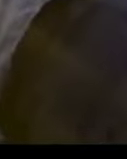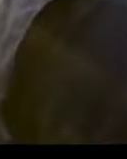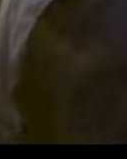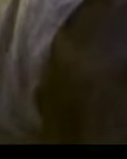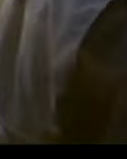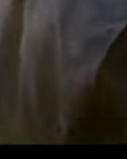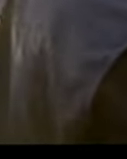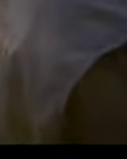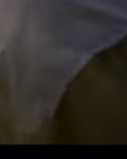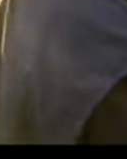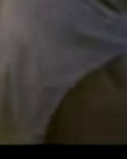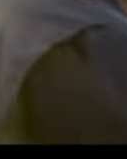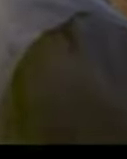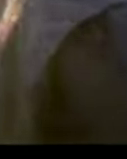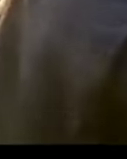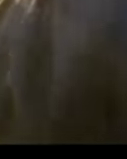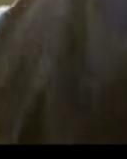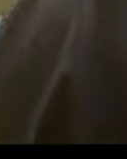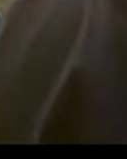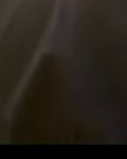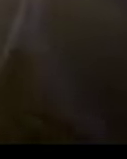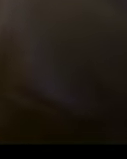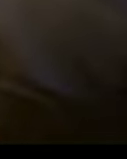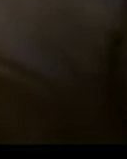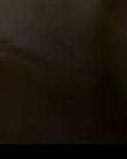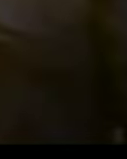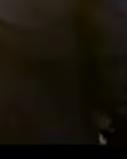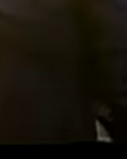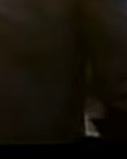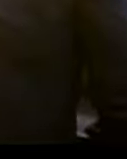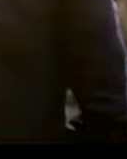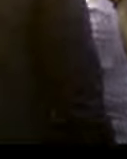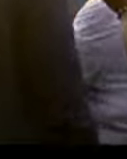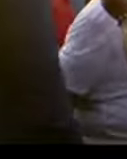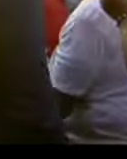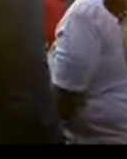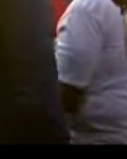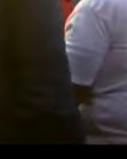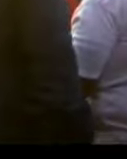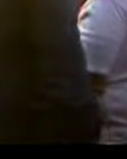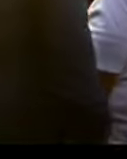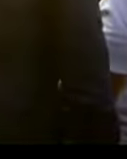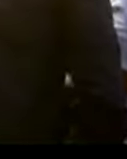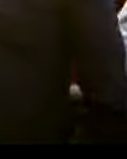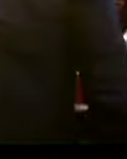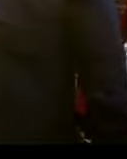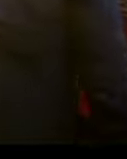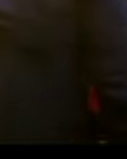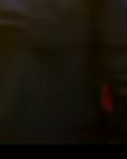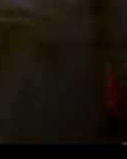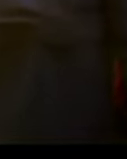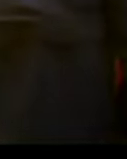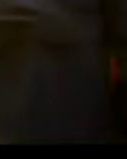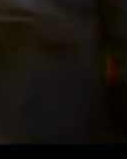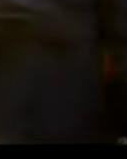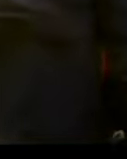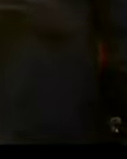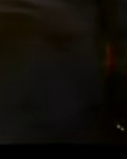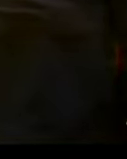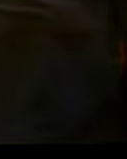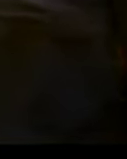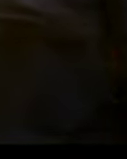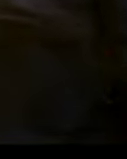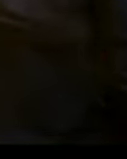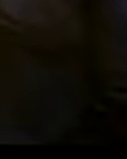responde a este lanzamiento. Vemos el amor de las mujeres venezolanas, de las mujeres que están acá presentes